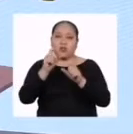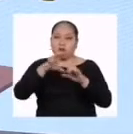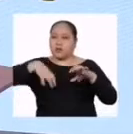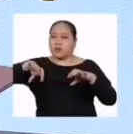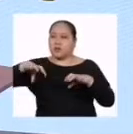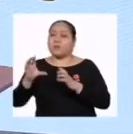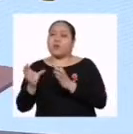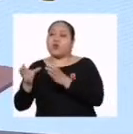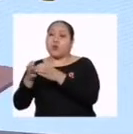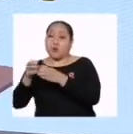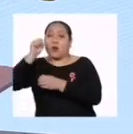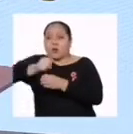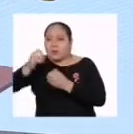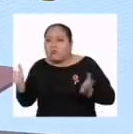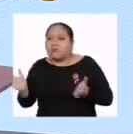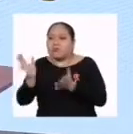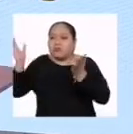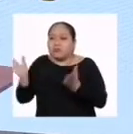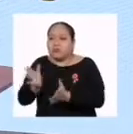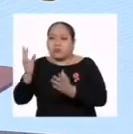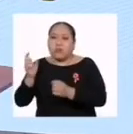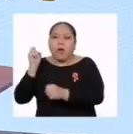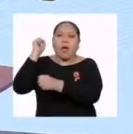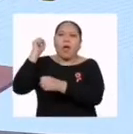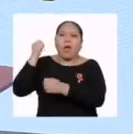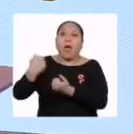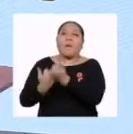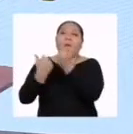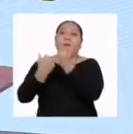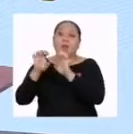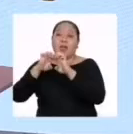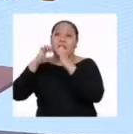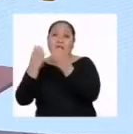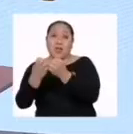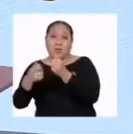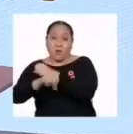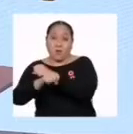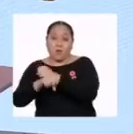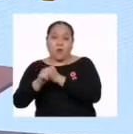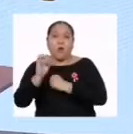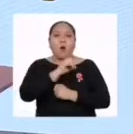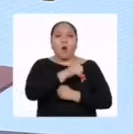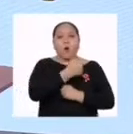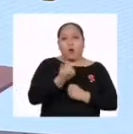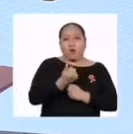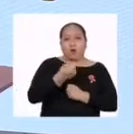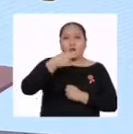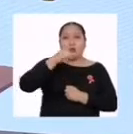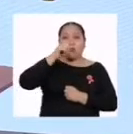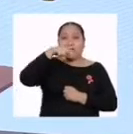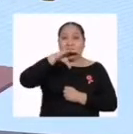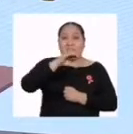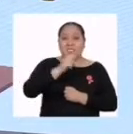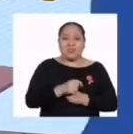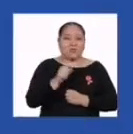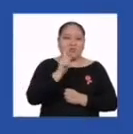quienes van a fomentar actos vandálicos dentro y fuera de las tribunas. A estos últimos les llamó